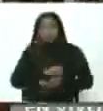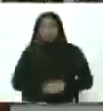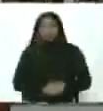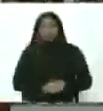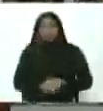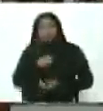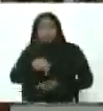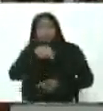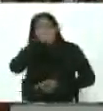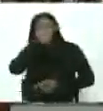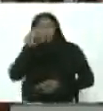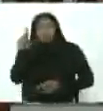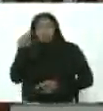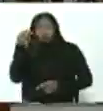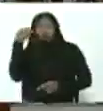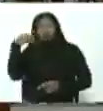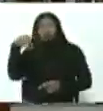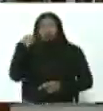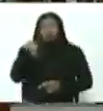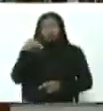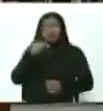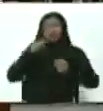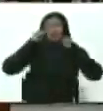Este 21 gana Suhey.